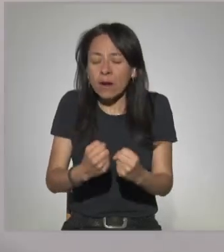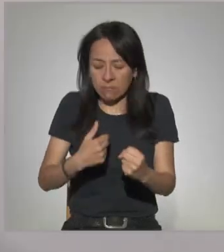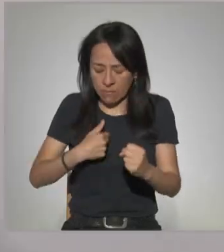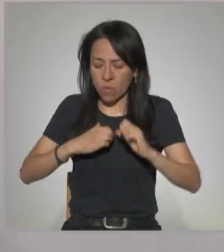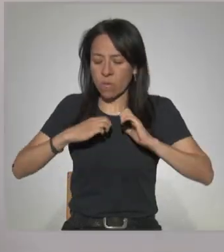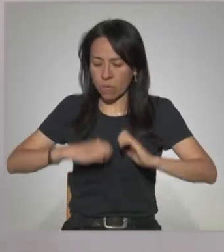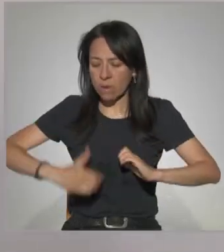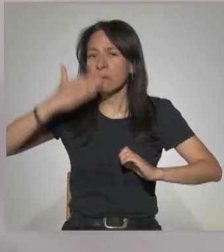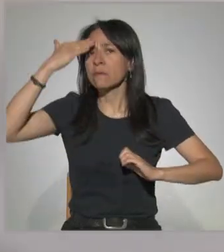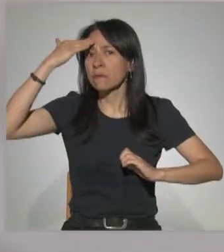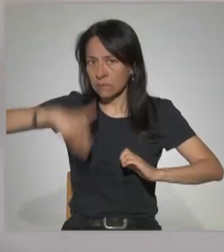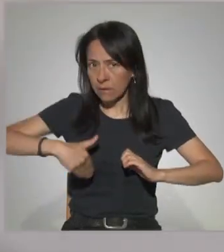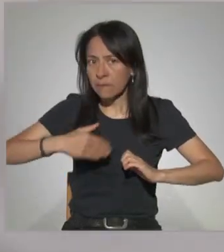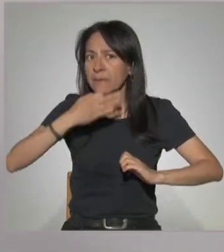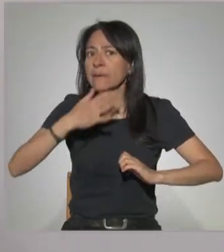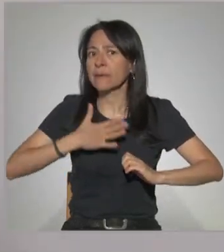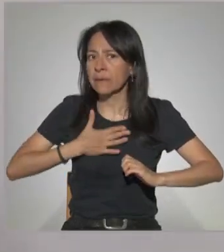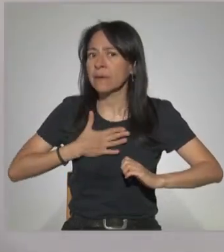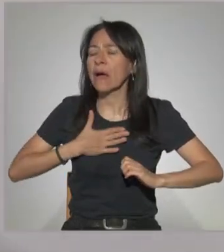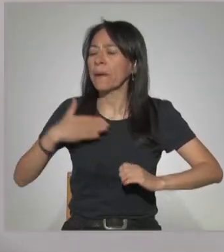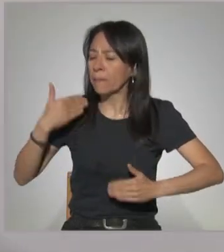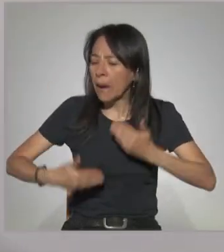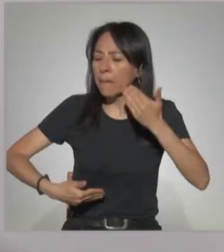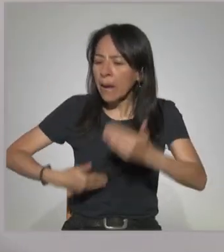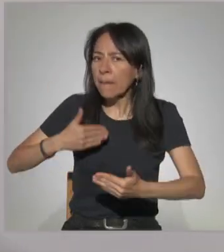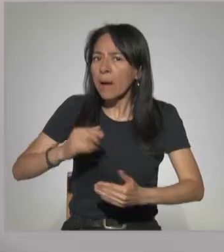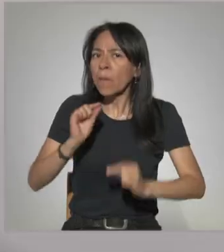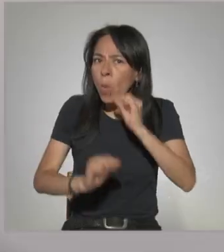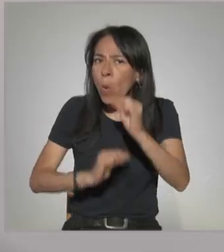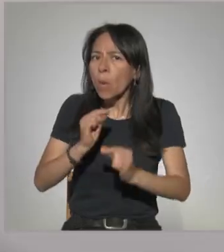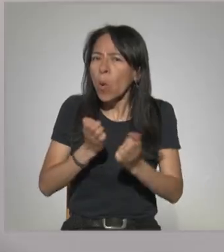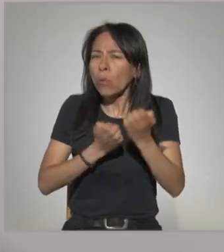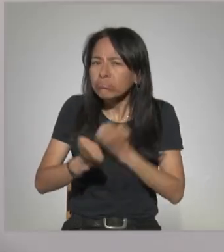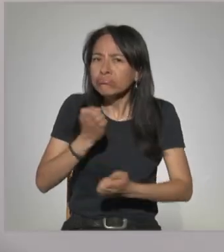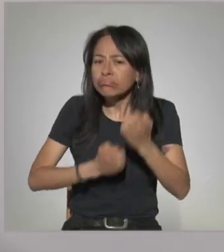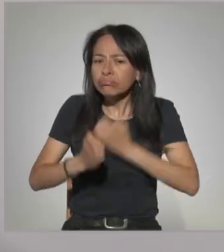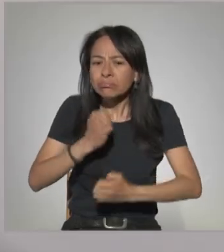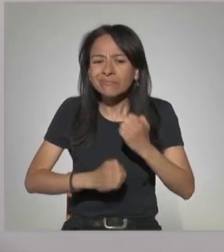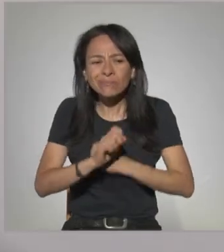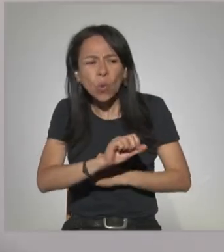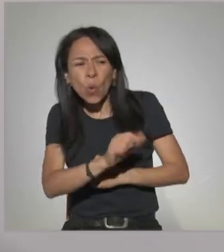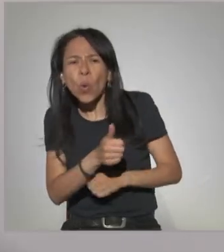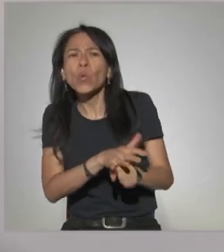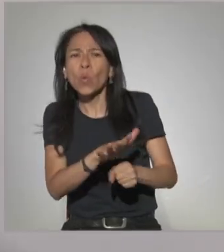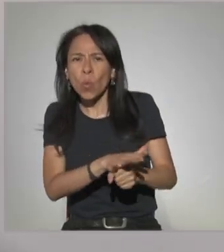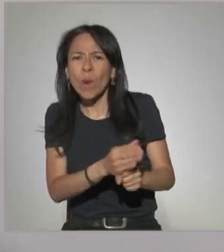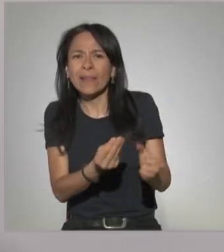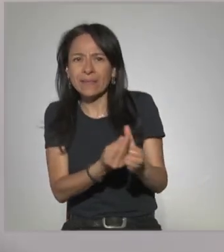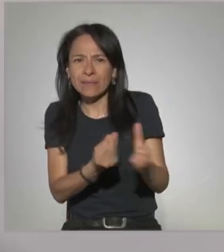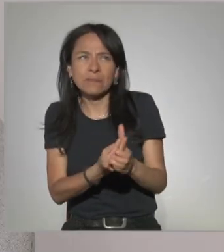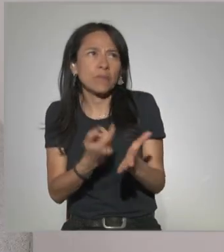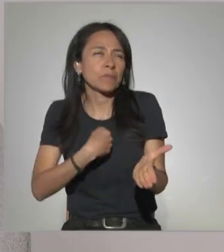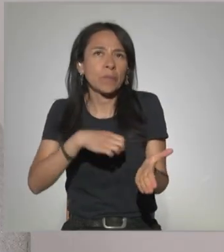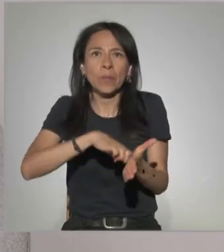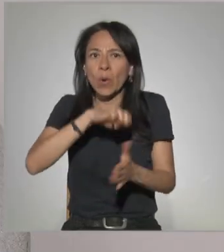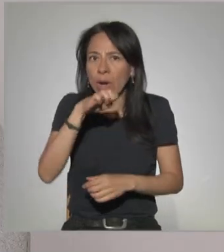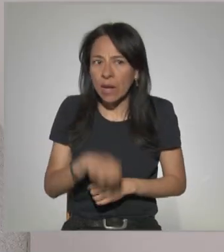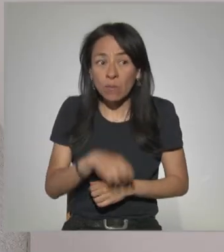cuerpo. El estrés en pico es, por ejemplo, meterte a hielo, por